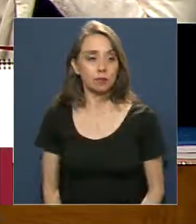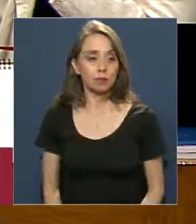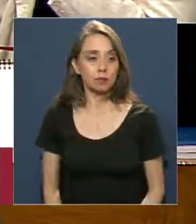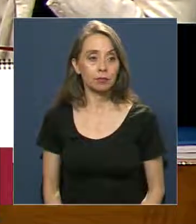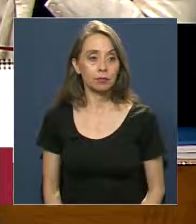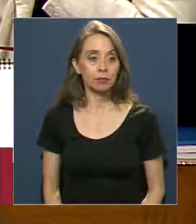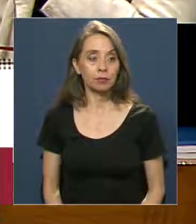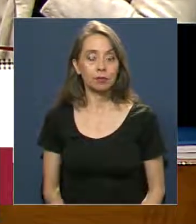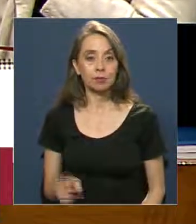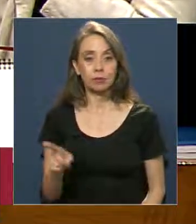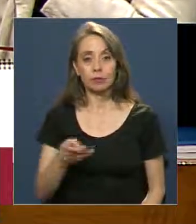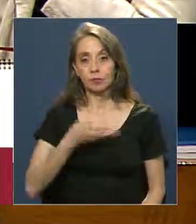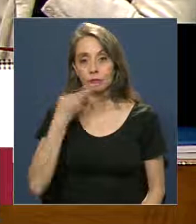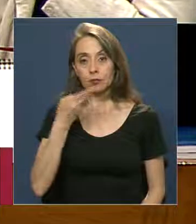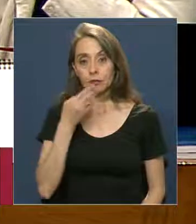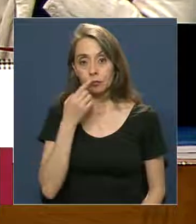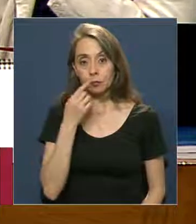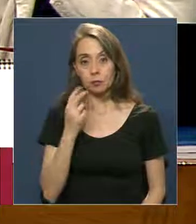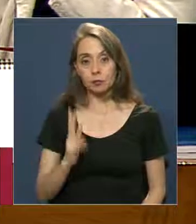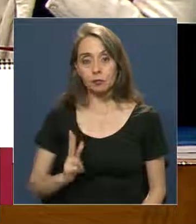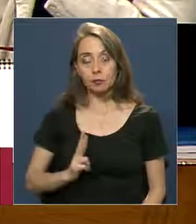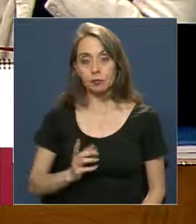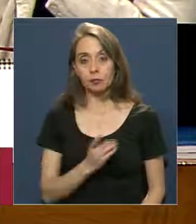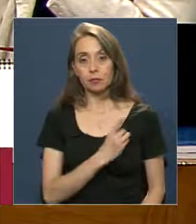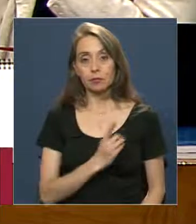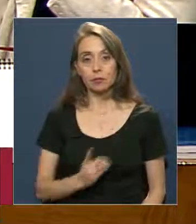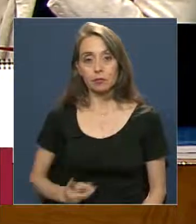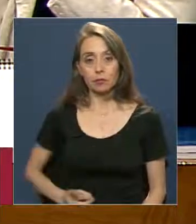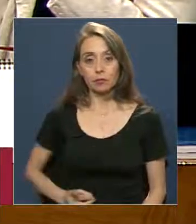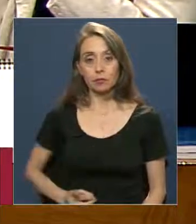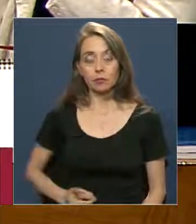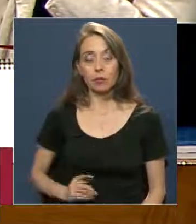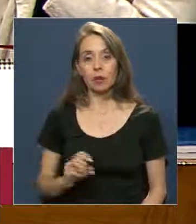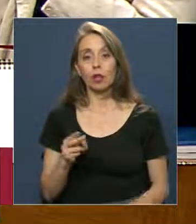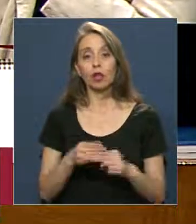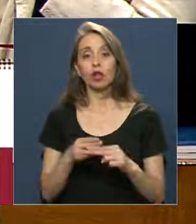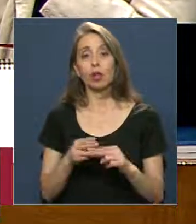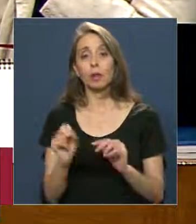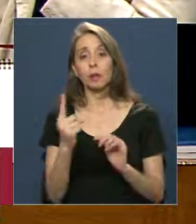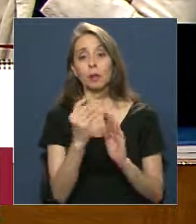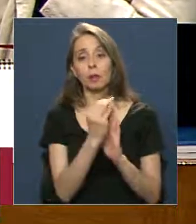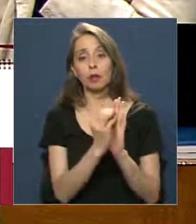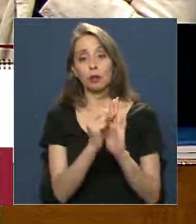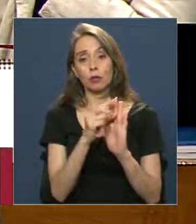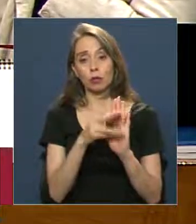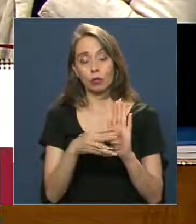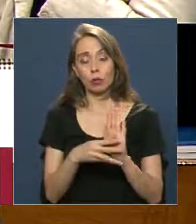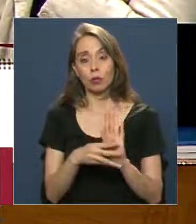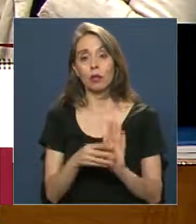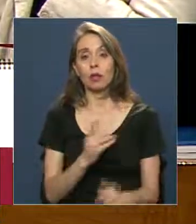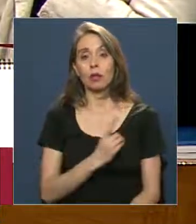Le ofrezco la palabra al señor diputado por orden de inscripción, don Marcelo Díaz.